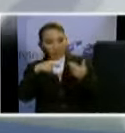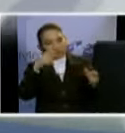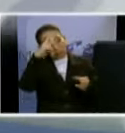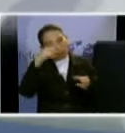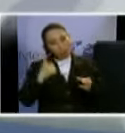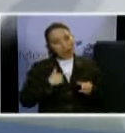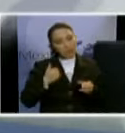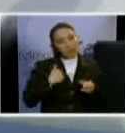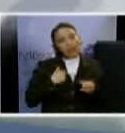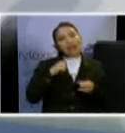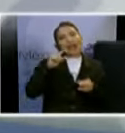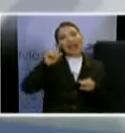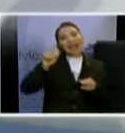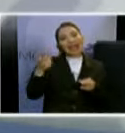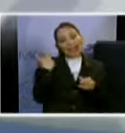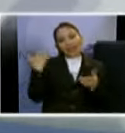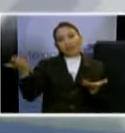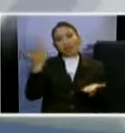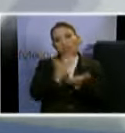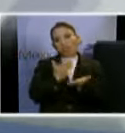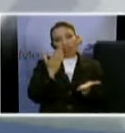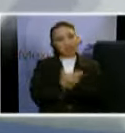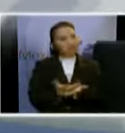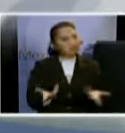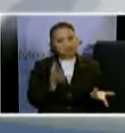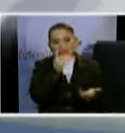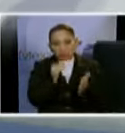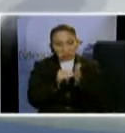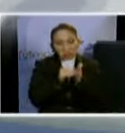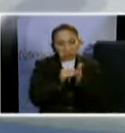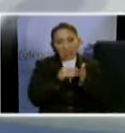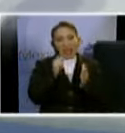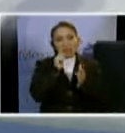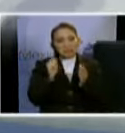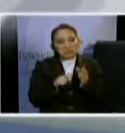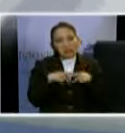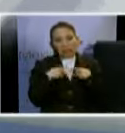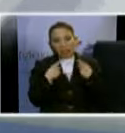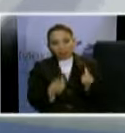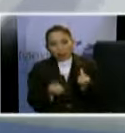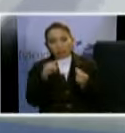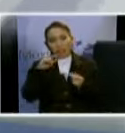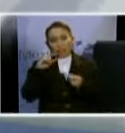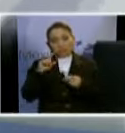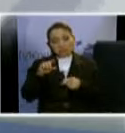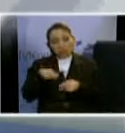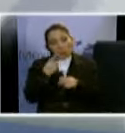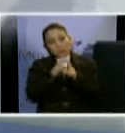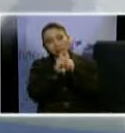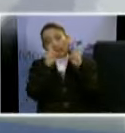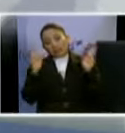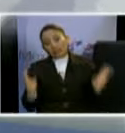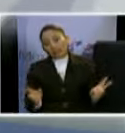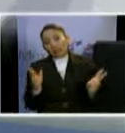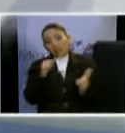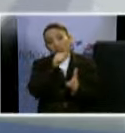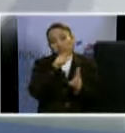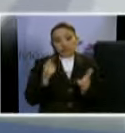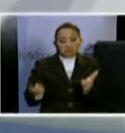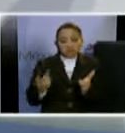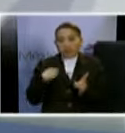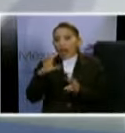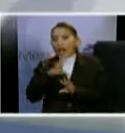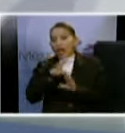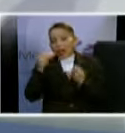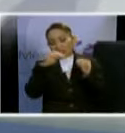Canadá es una relación estancada. La amistad es frágil. Somos solo los vecinos del vecino. Hay